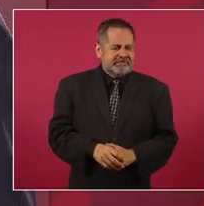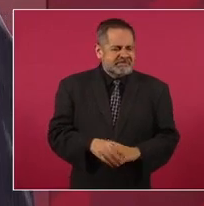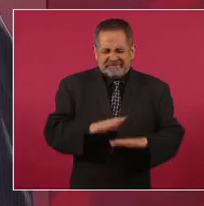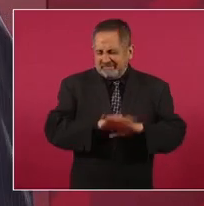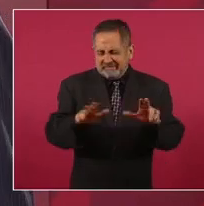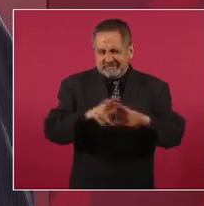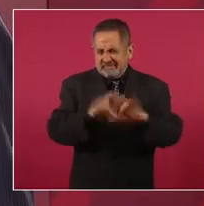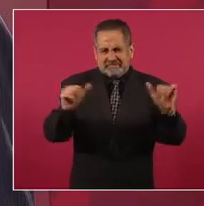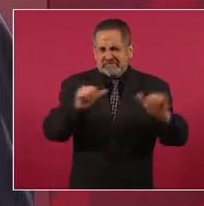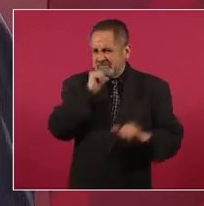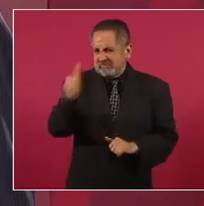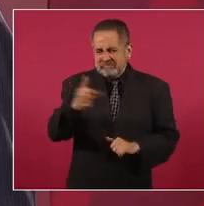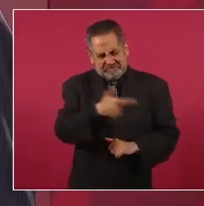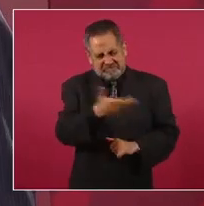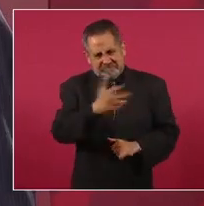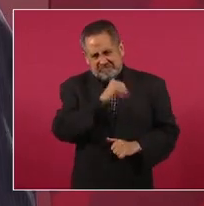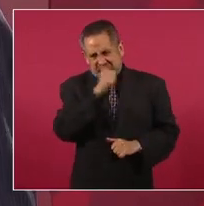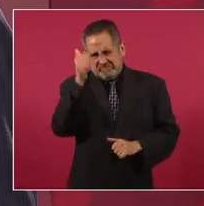absolutamente nada.